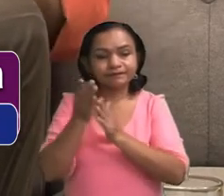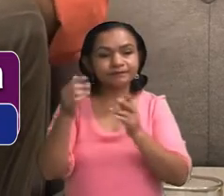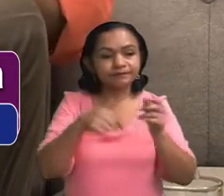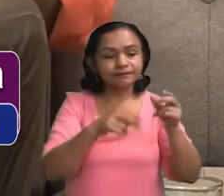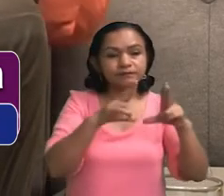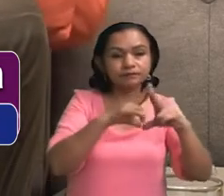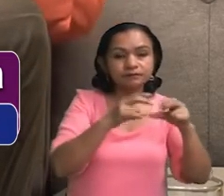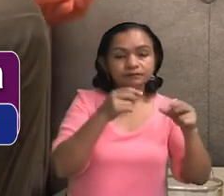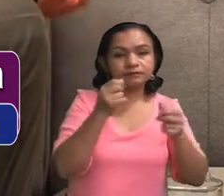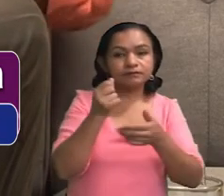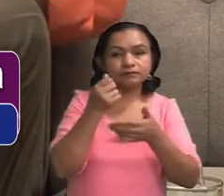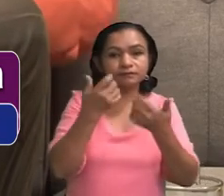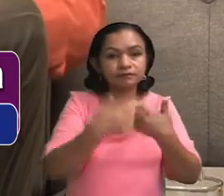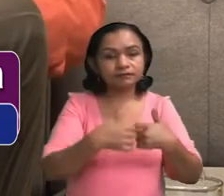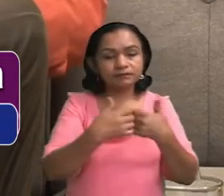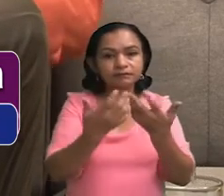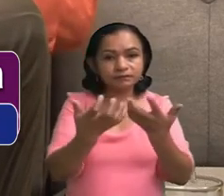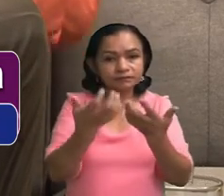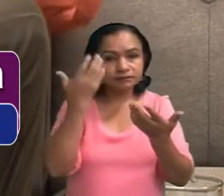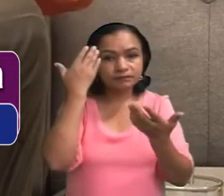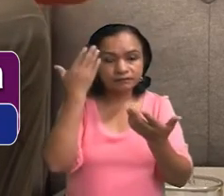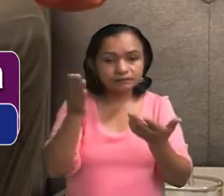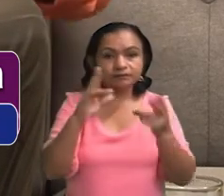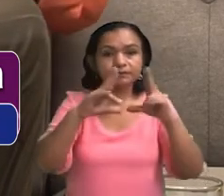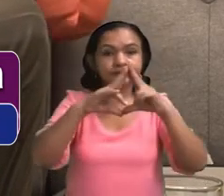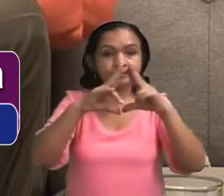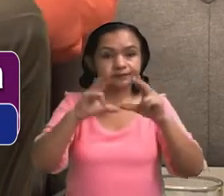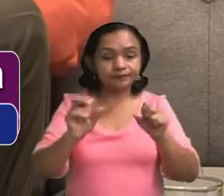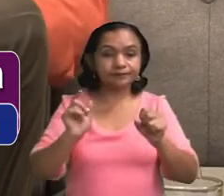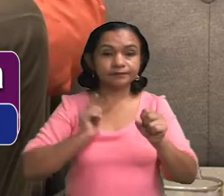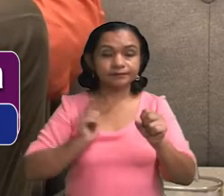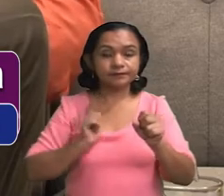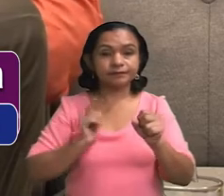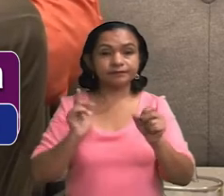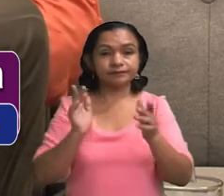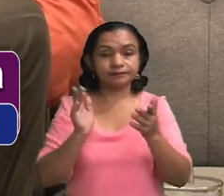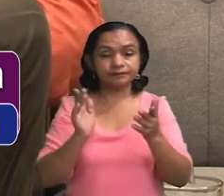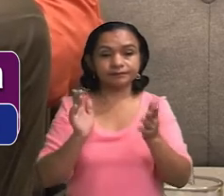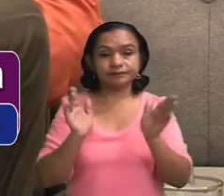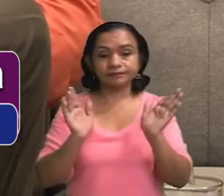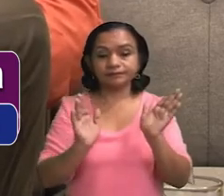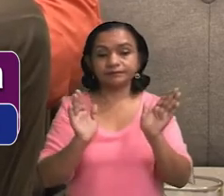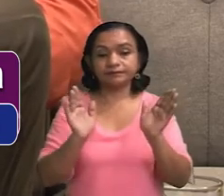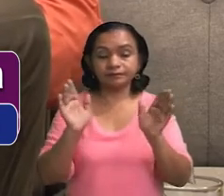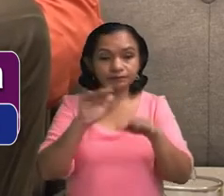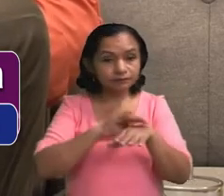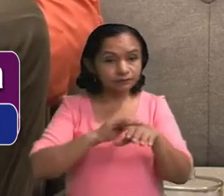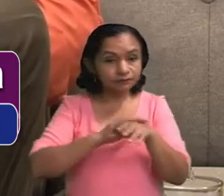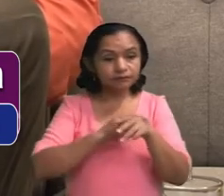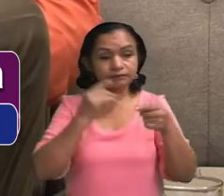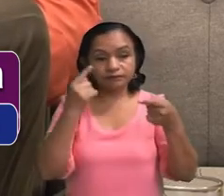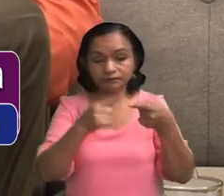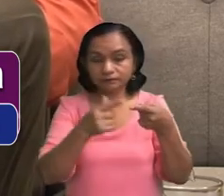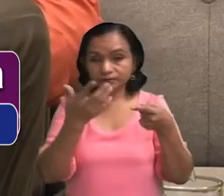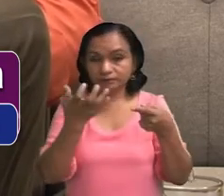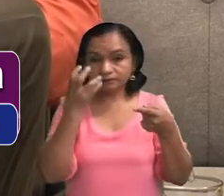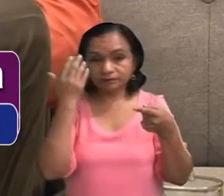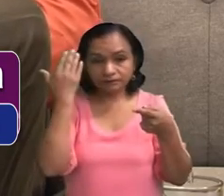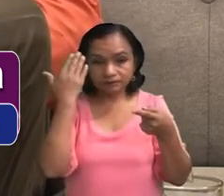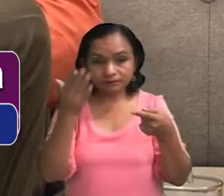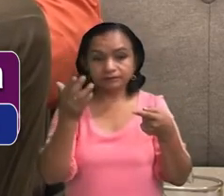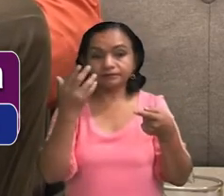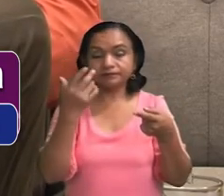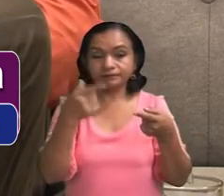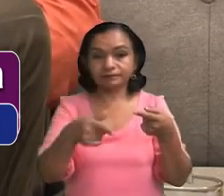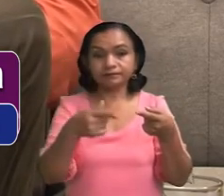Nicaragua, quiere saber en principio si Nicaragua está certificado, por ejemplo, para poder exportar, digamos, bajo